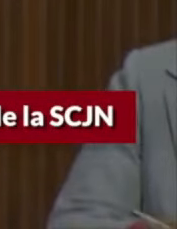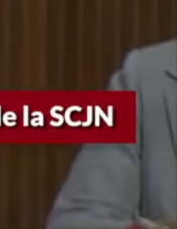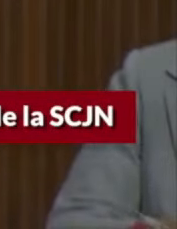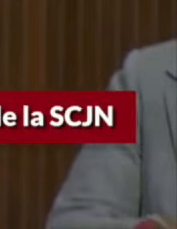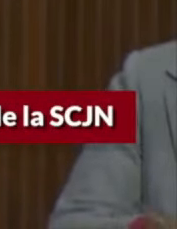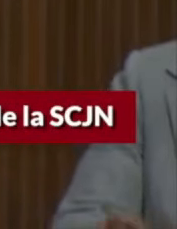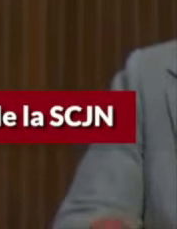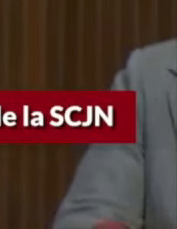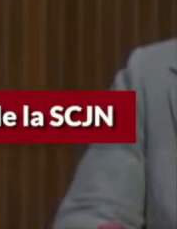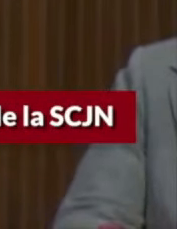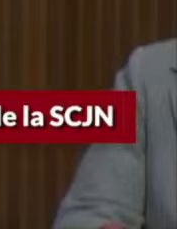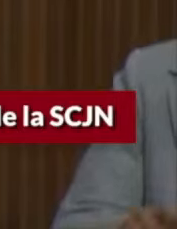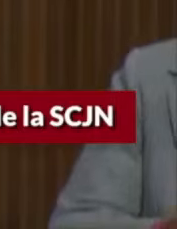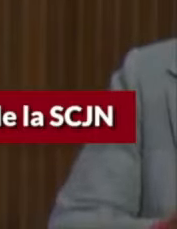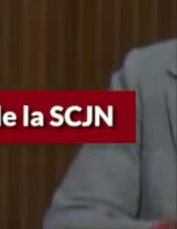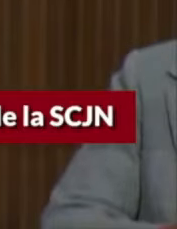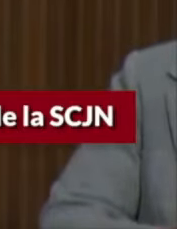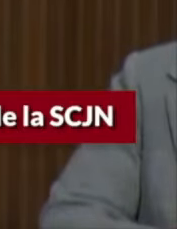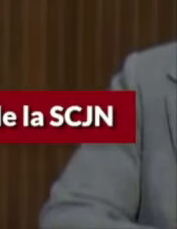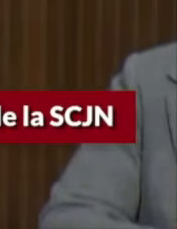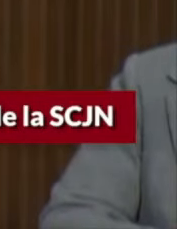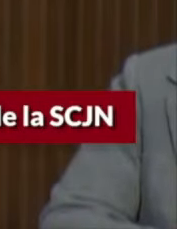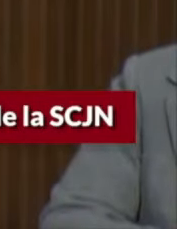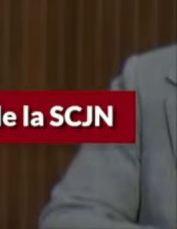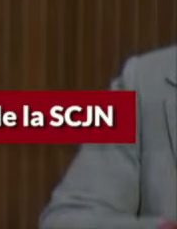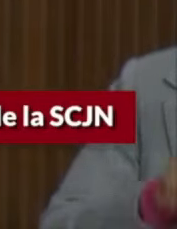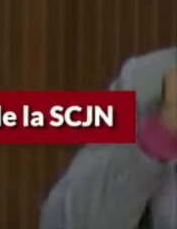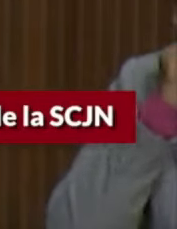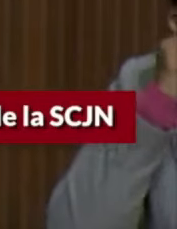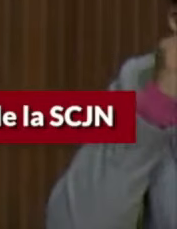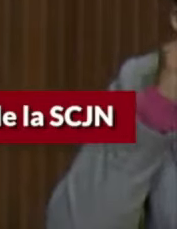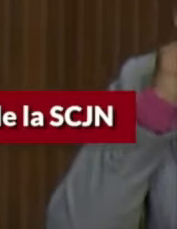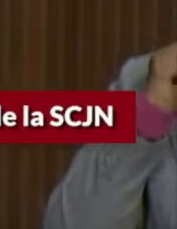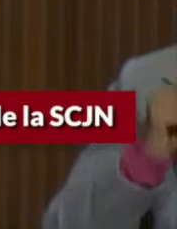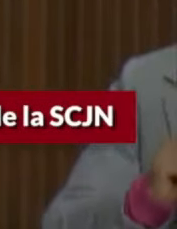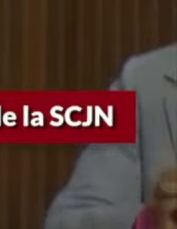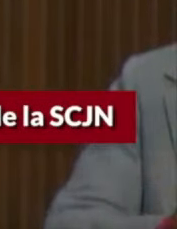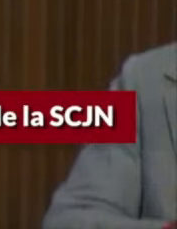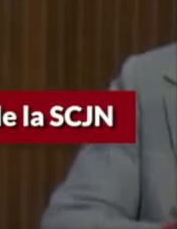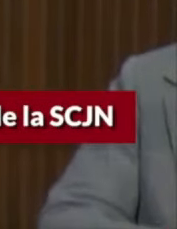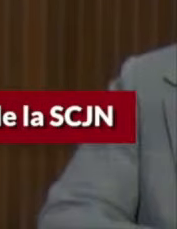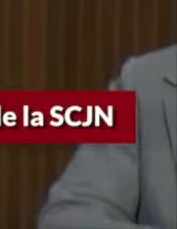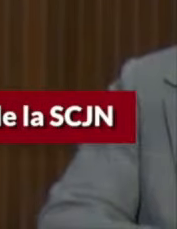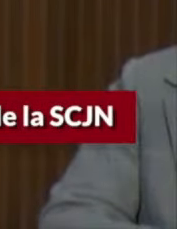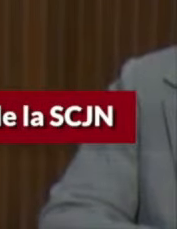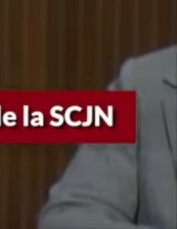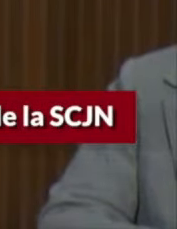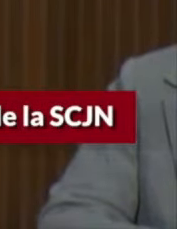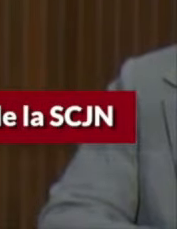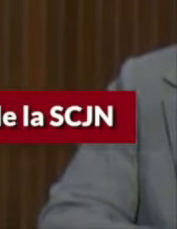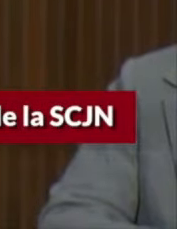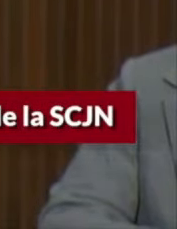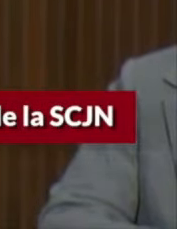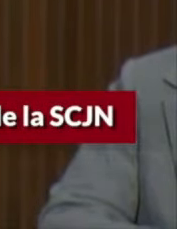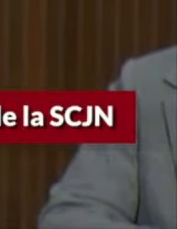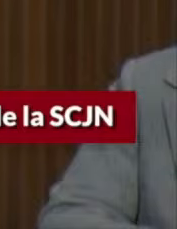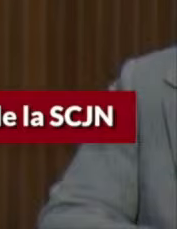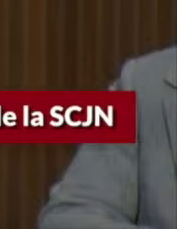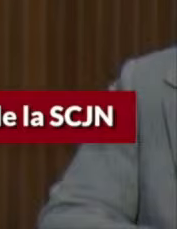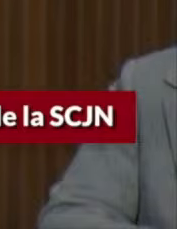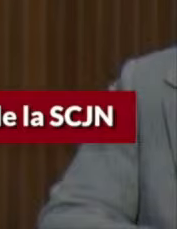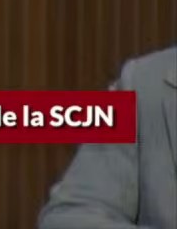Continuaba diciendo, él tiene que obrar en su función precisa, obrar quizás hasta contra la opinión de los